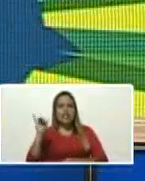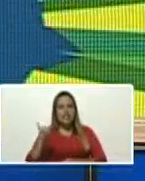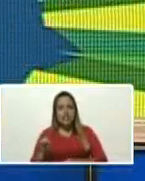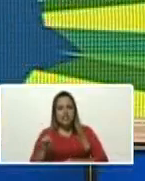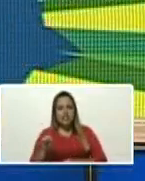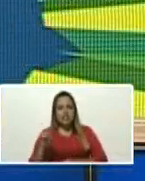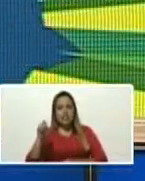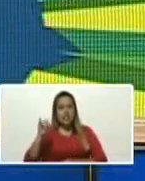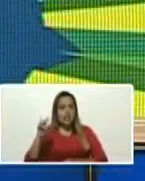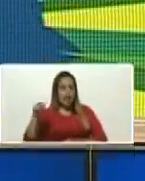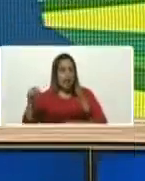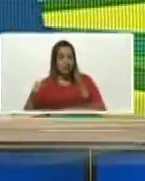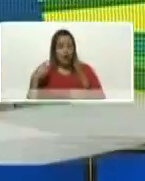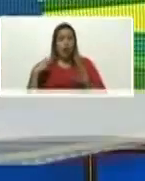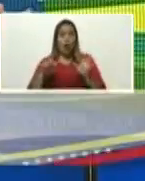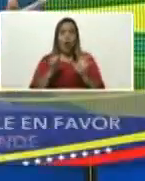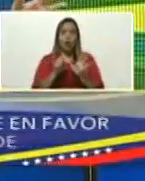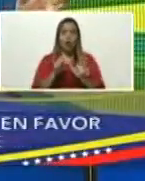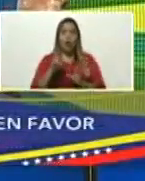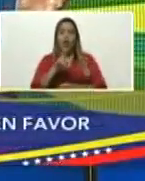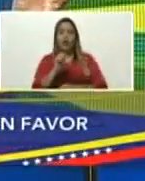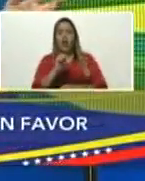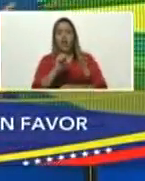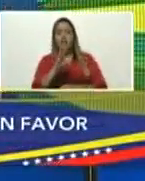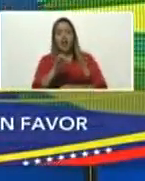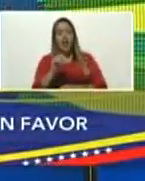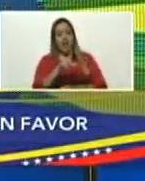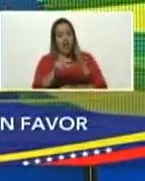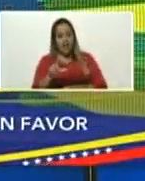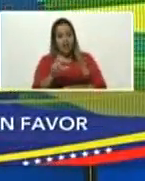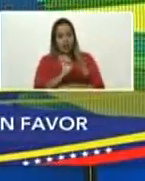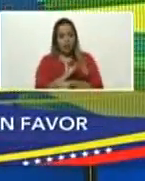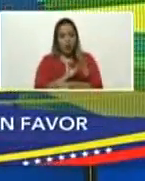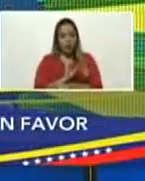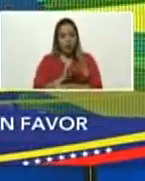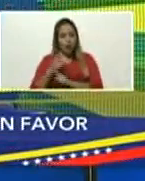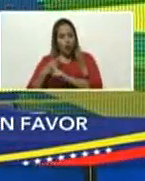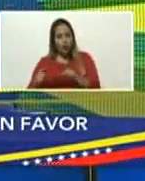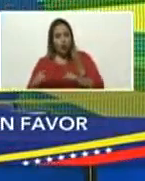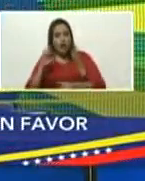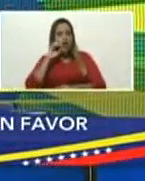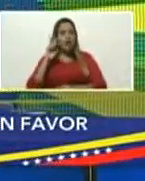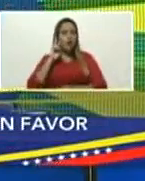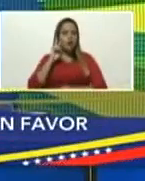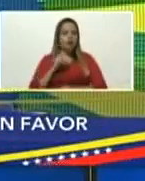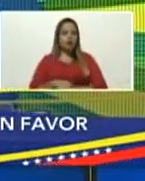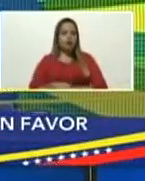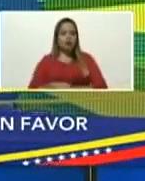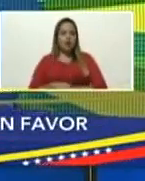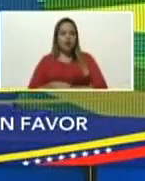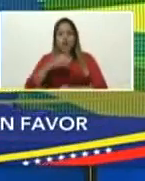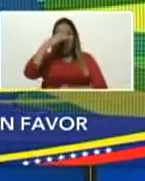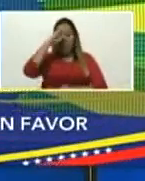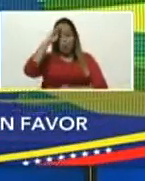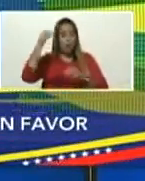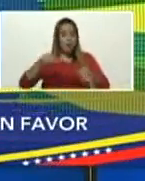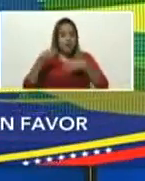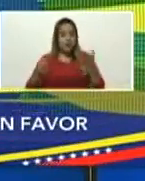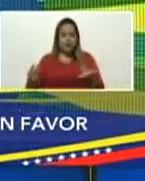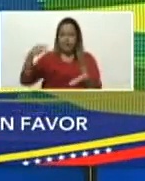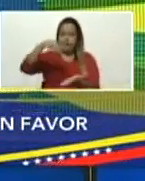Rafael, Evo, el Frente Sandinista, y Cuba siempre de pie, Cuba siempre firme,